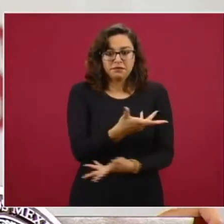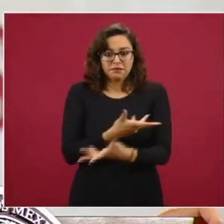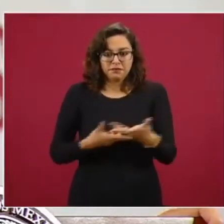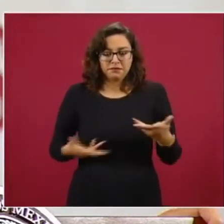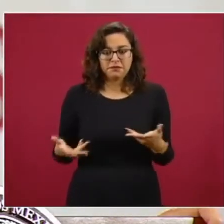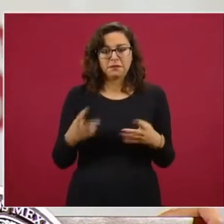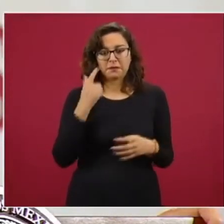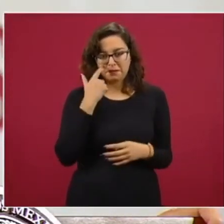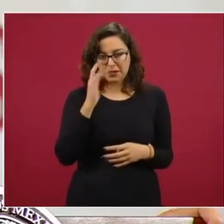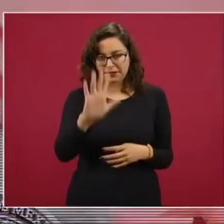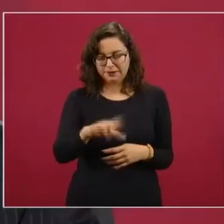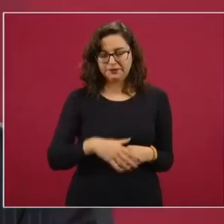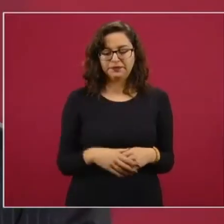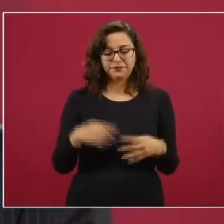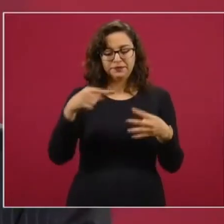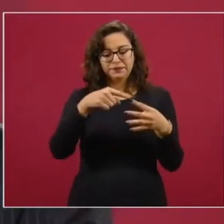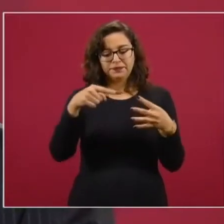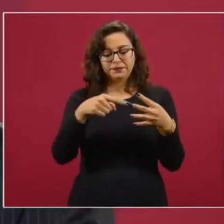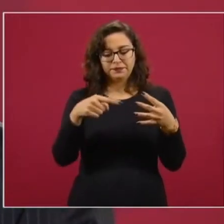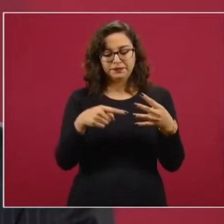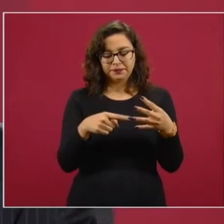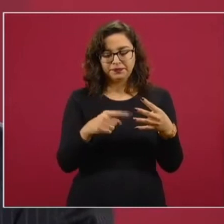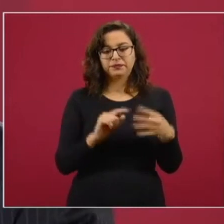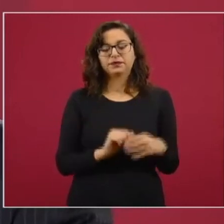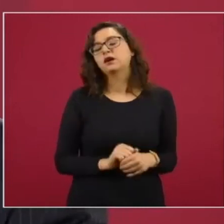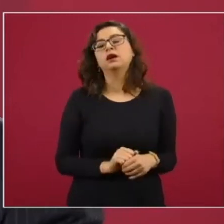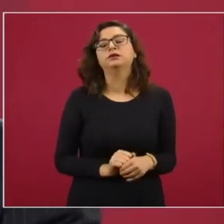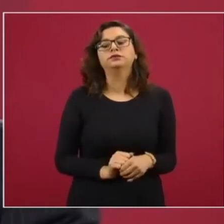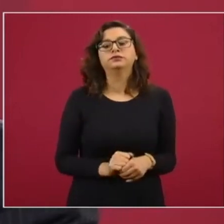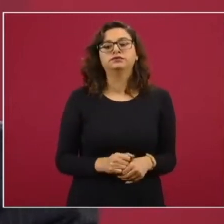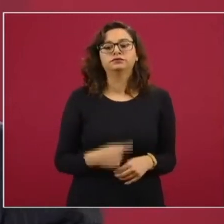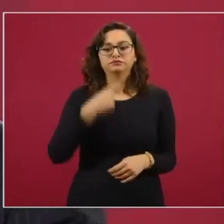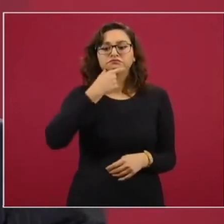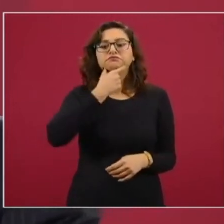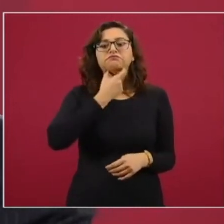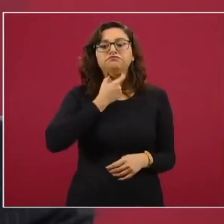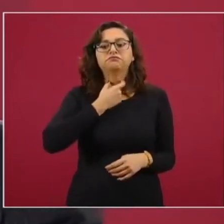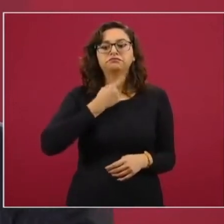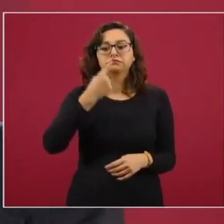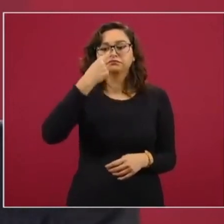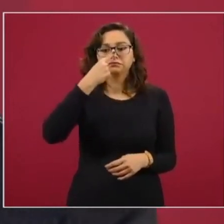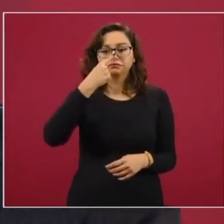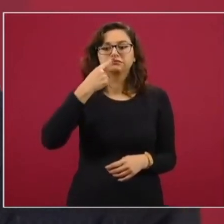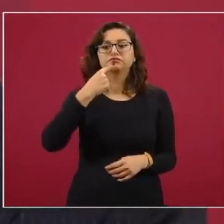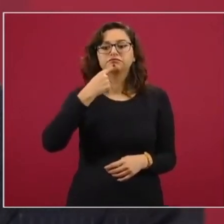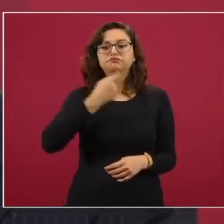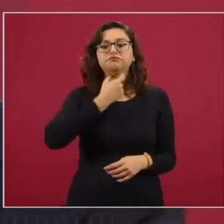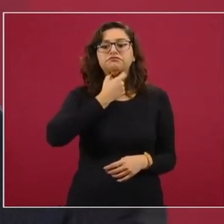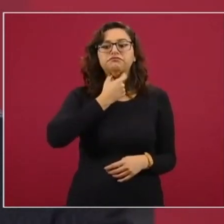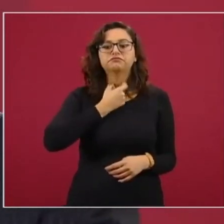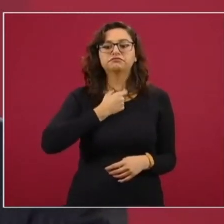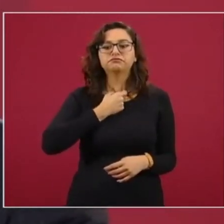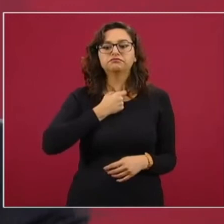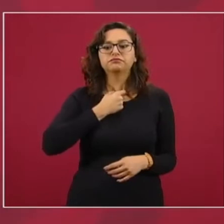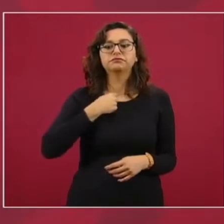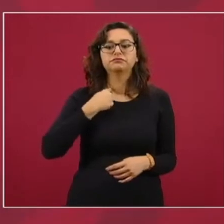3 primeros. Todos tenemos en el aparato respiratorio empieza en la nariz, la boca, la garganta,